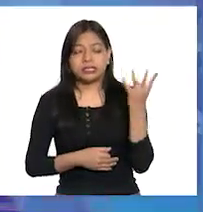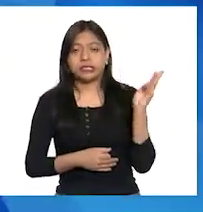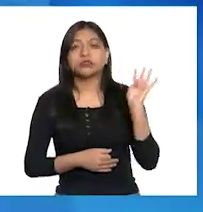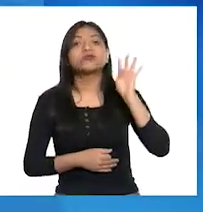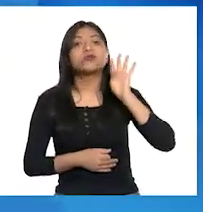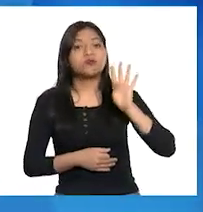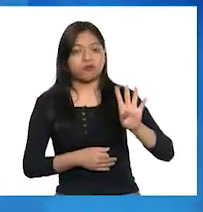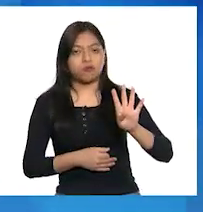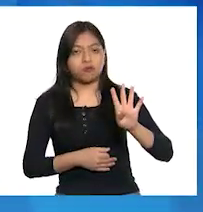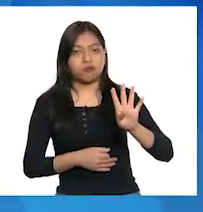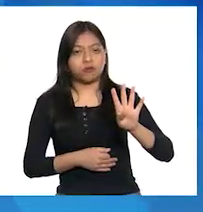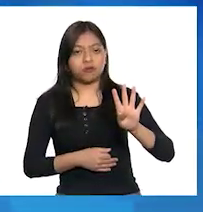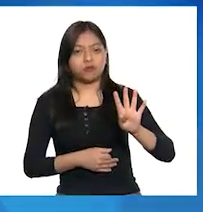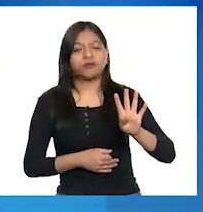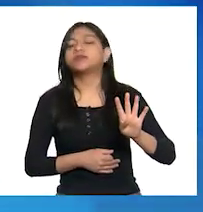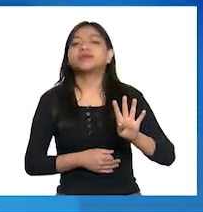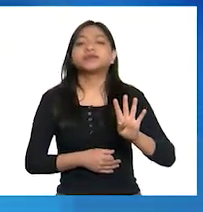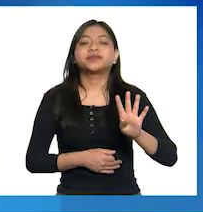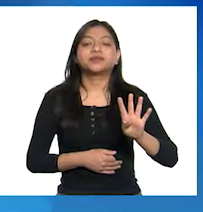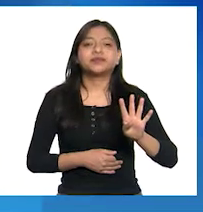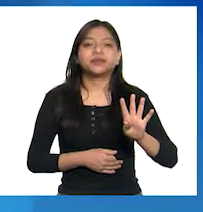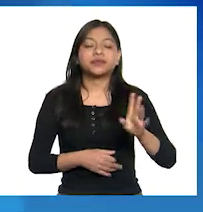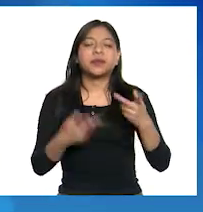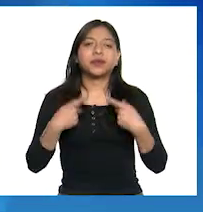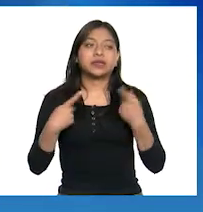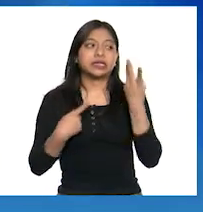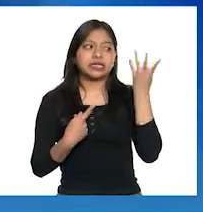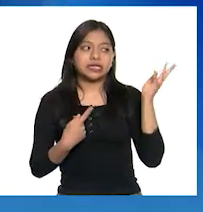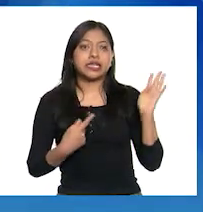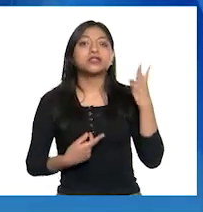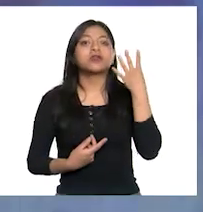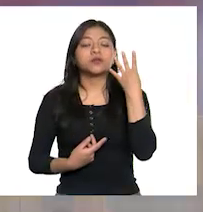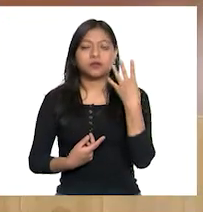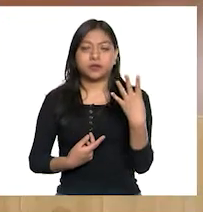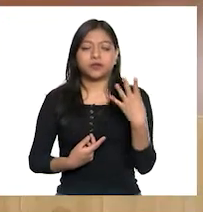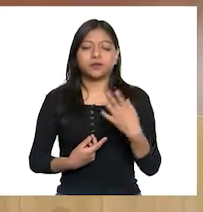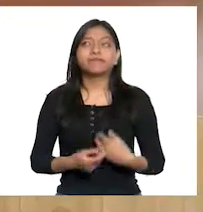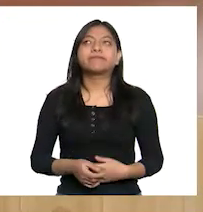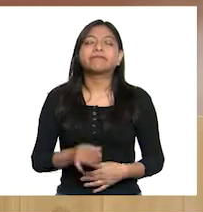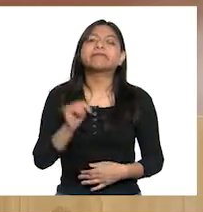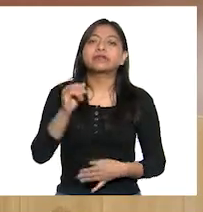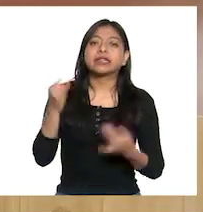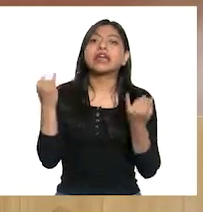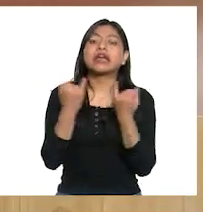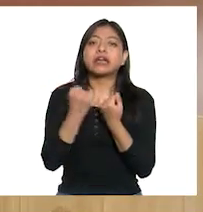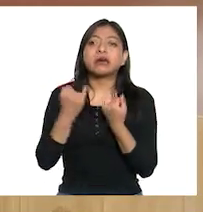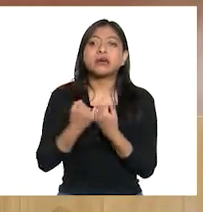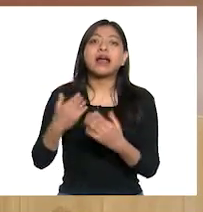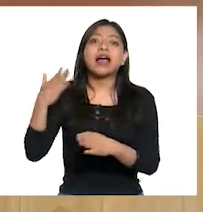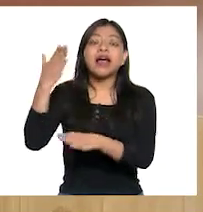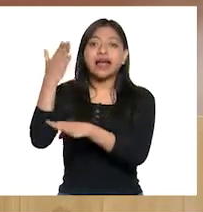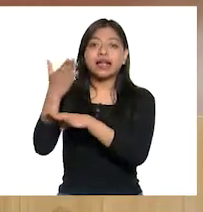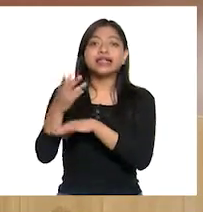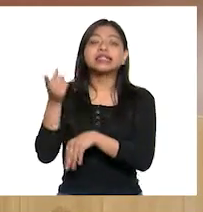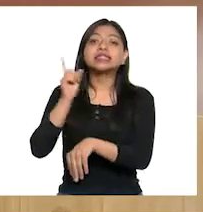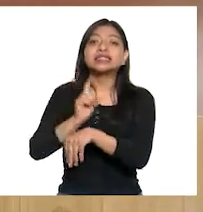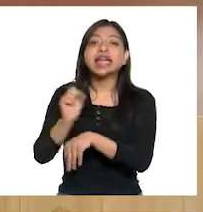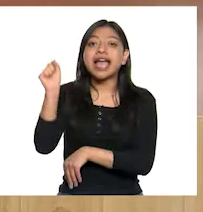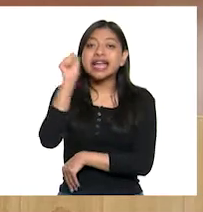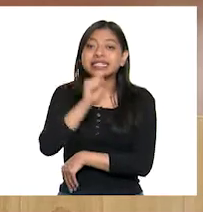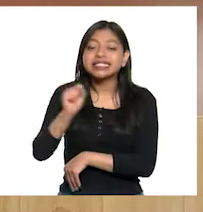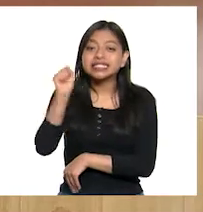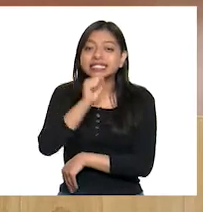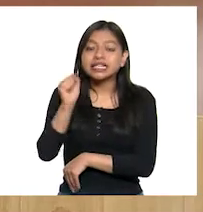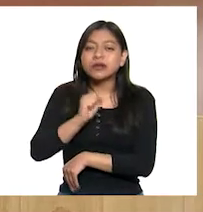personas. Ya tenemos un dato. Y además, nos íbamos a ir el sábado en la